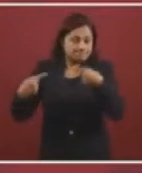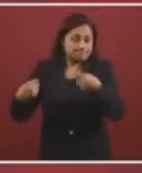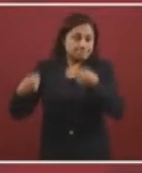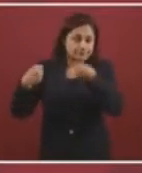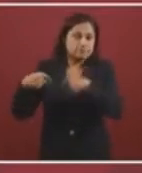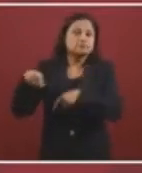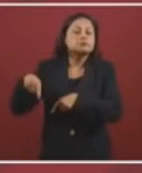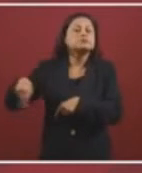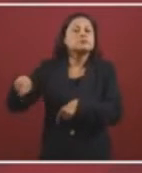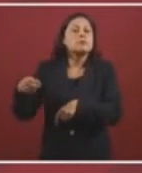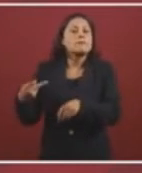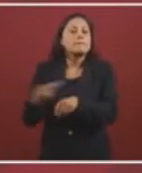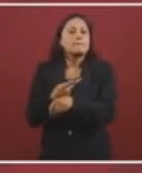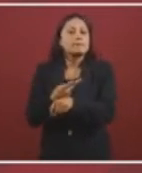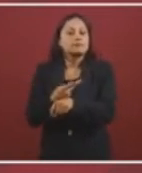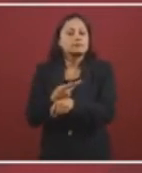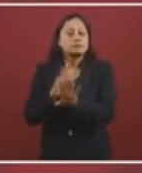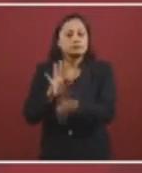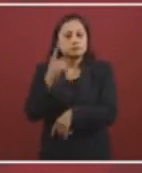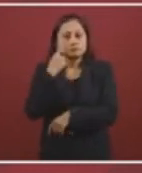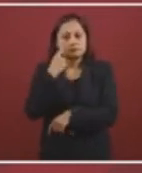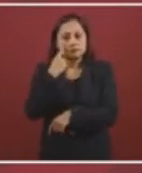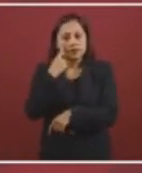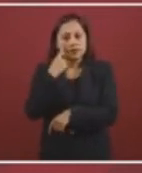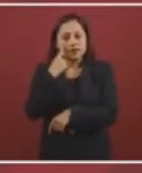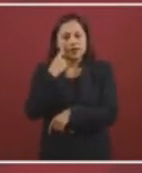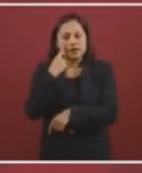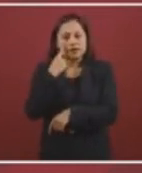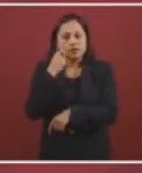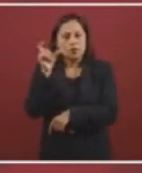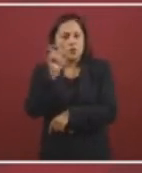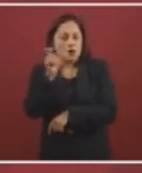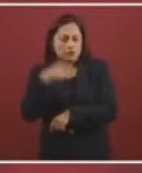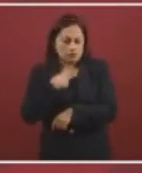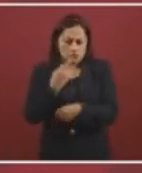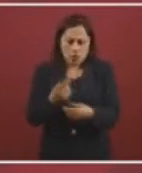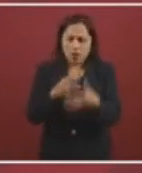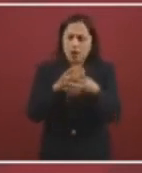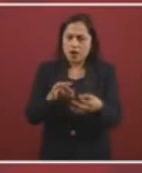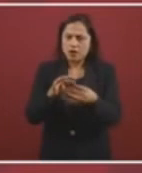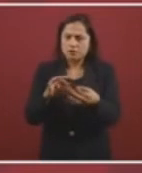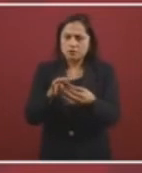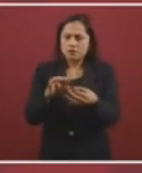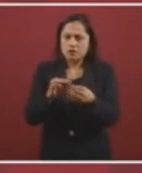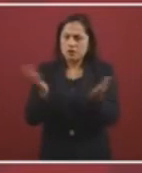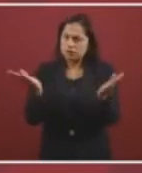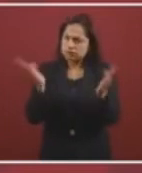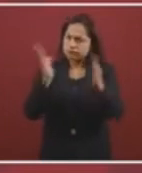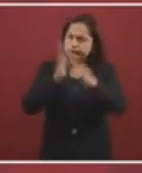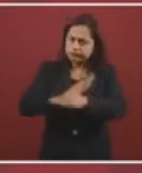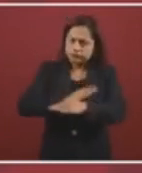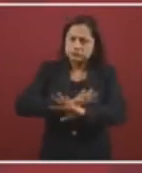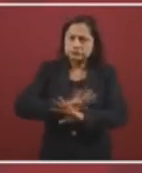hablando de que en el momento de una reconciliación yo les tomó la palabra creo